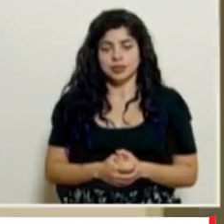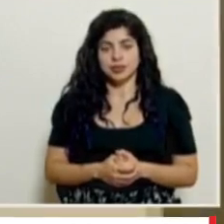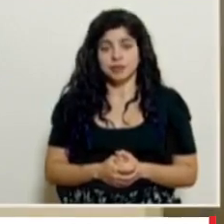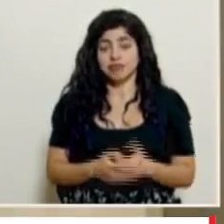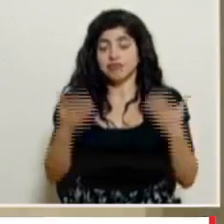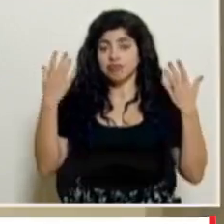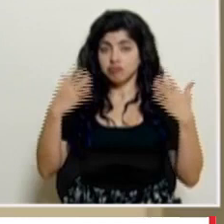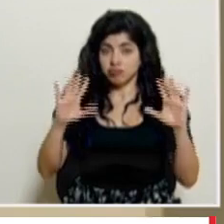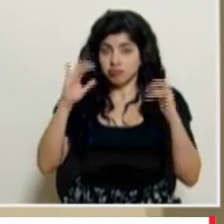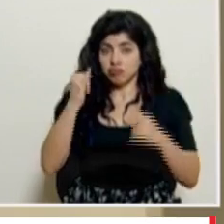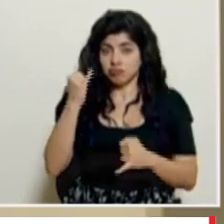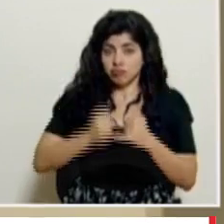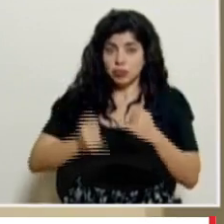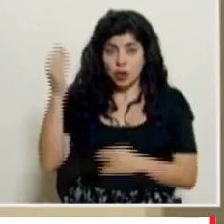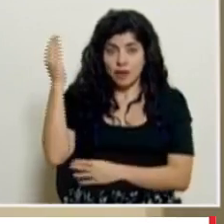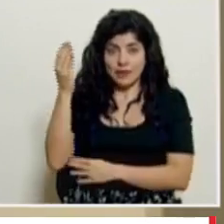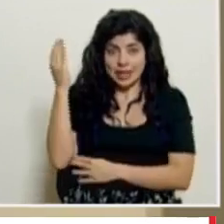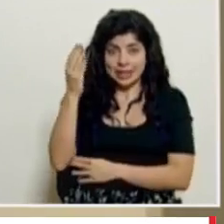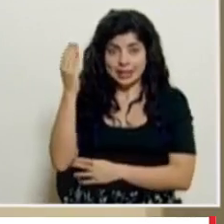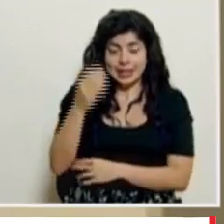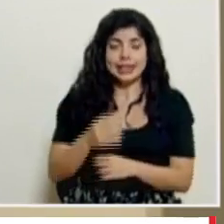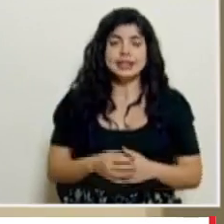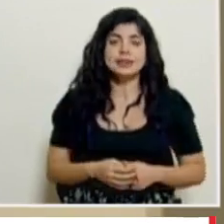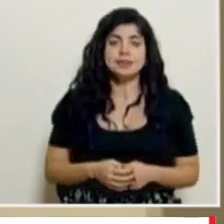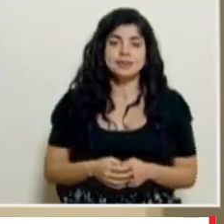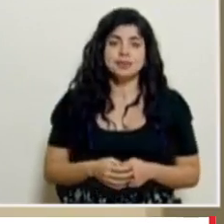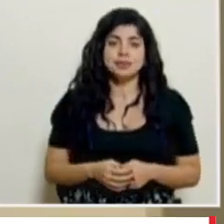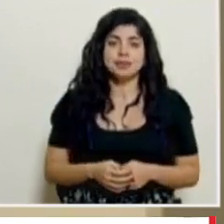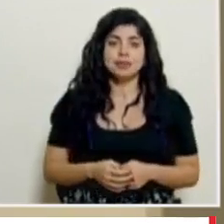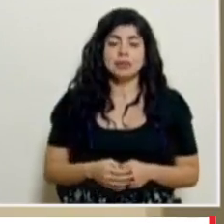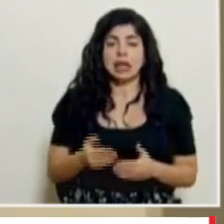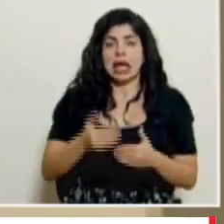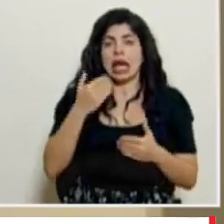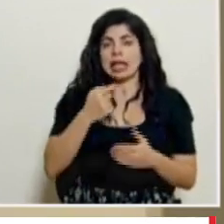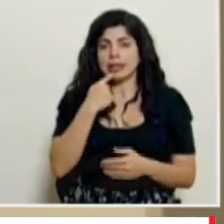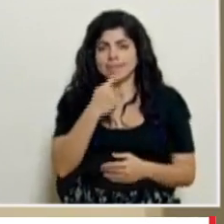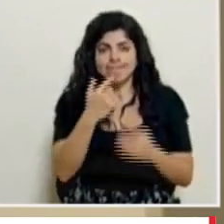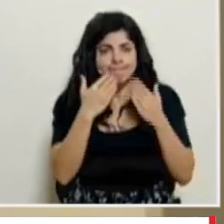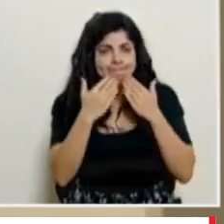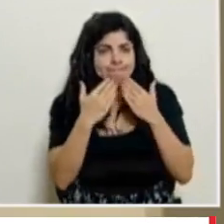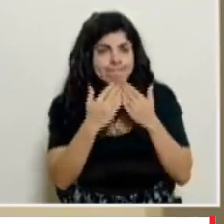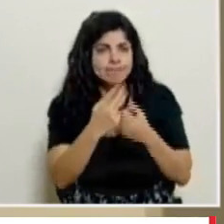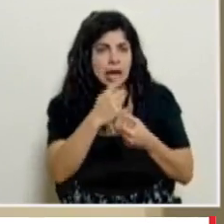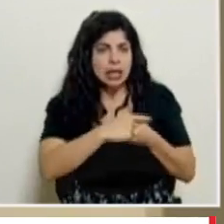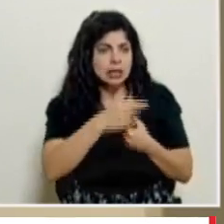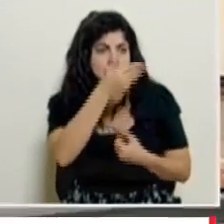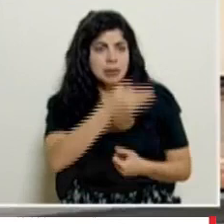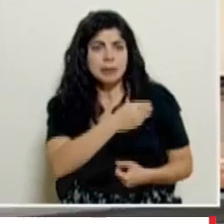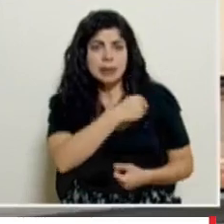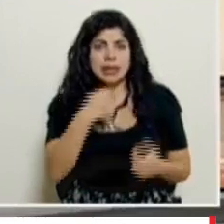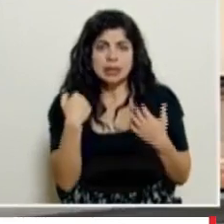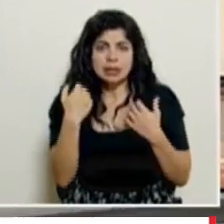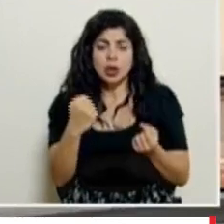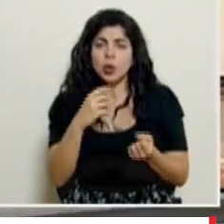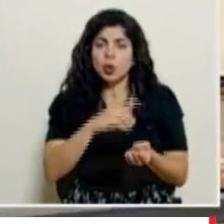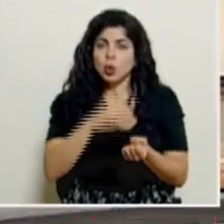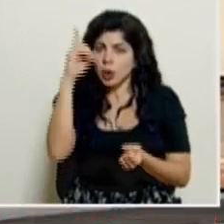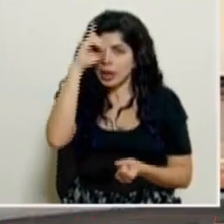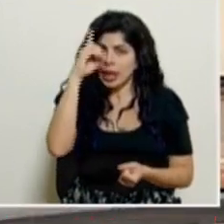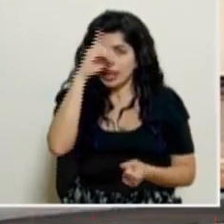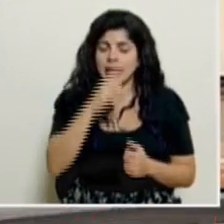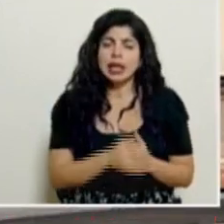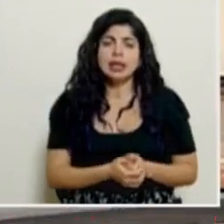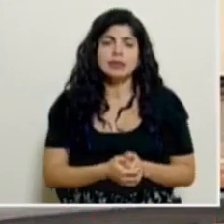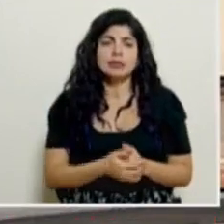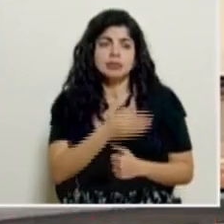damos por concluida esta conferencia de prensa no sin antes agradecer la participación del ministro de salud el doctor Daniel